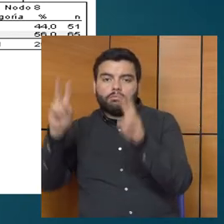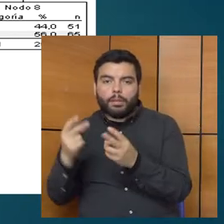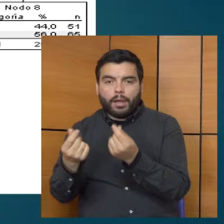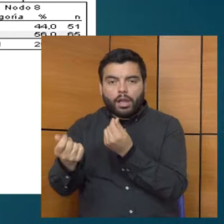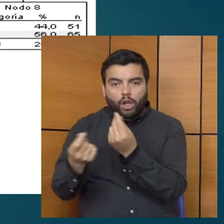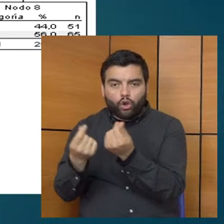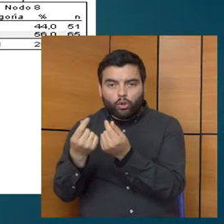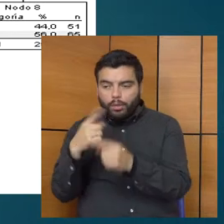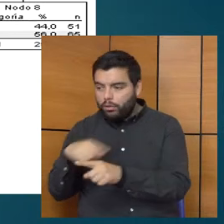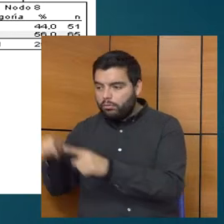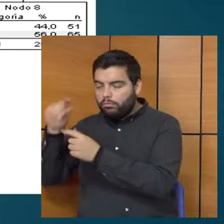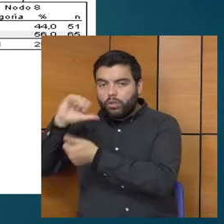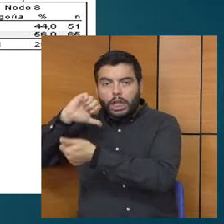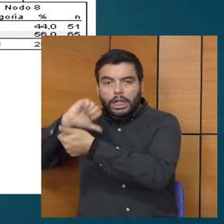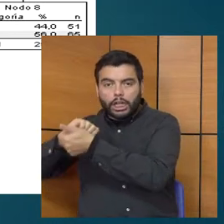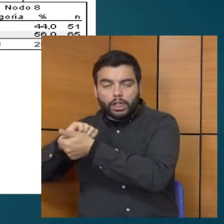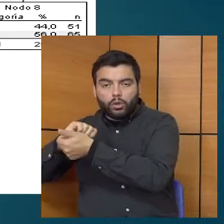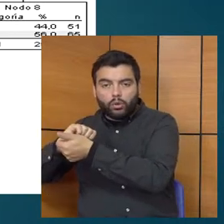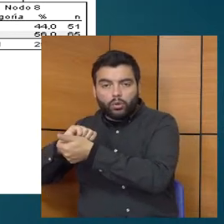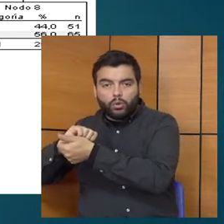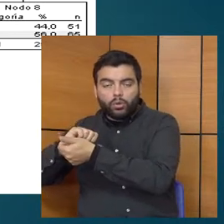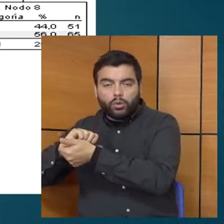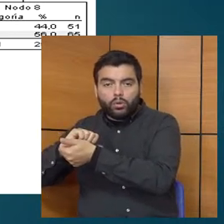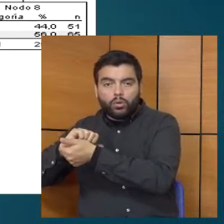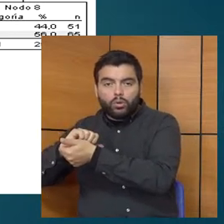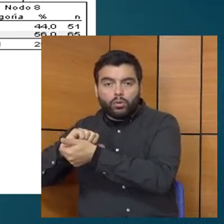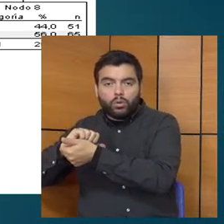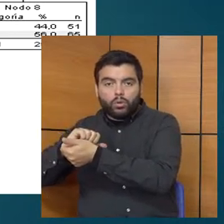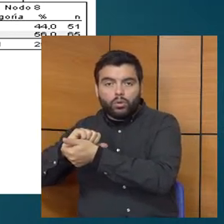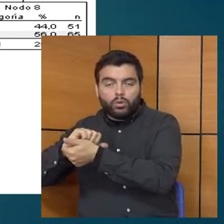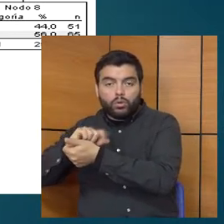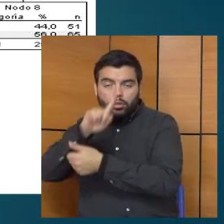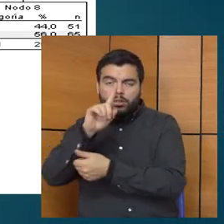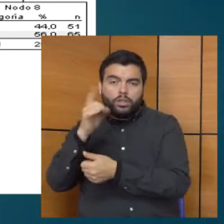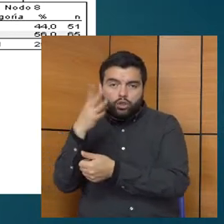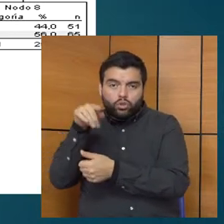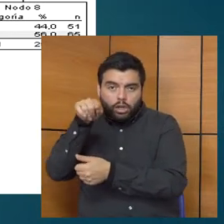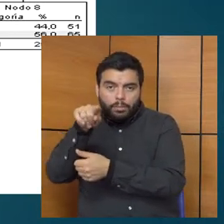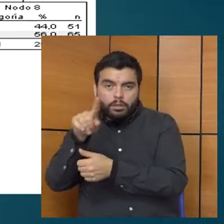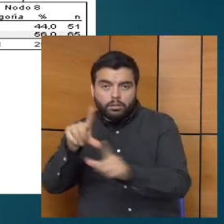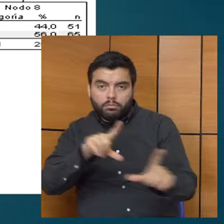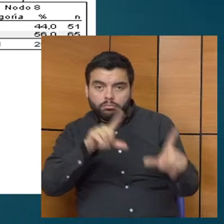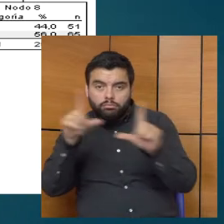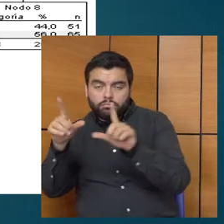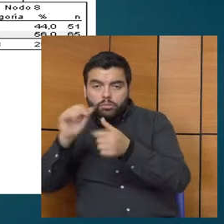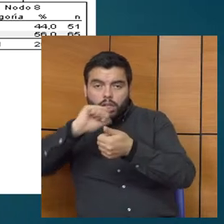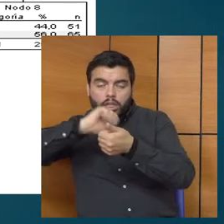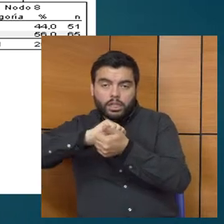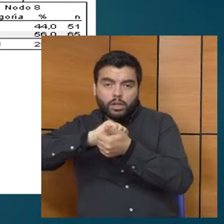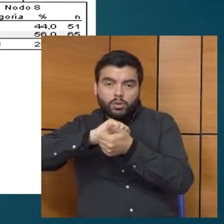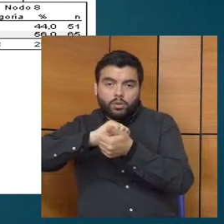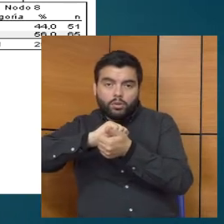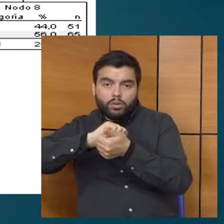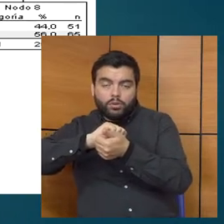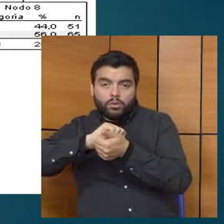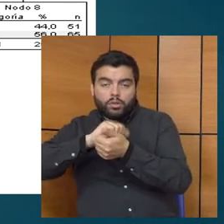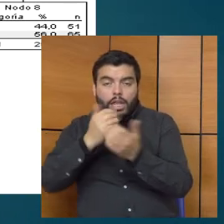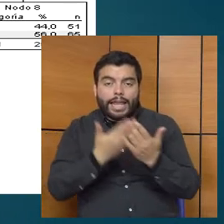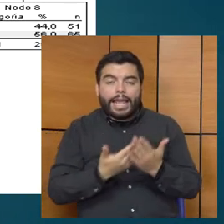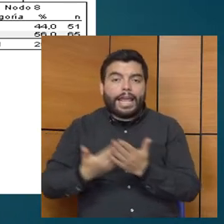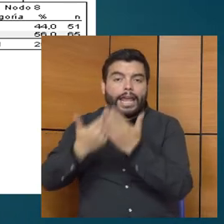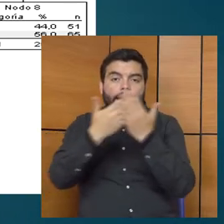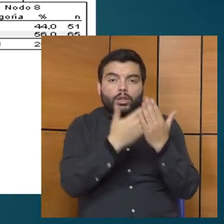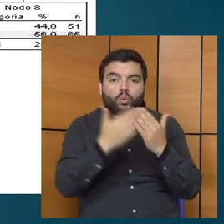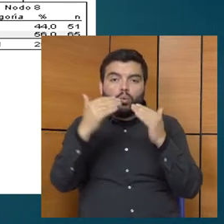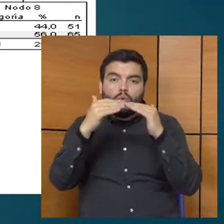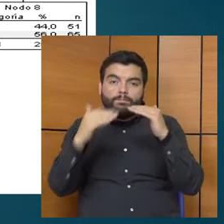para este grupo el género, fijaos que el género aparece por primera vez en este aspecto, ¿no? Aquí, entre los que tienen estudios